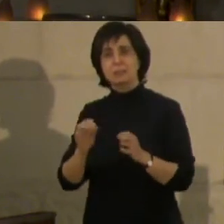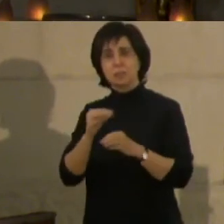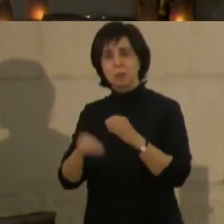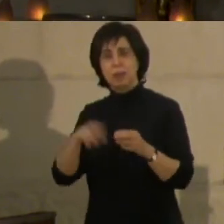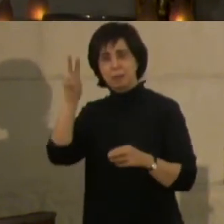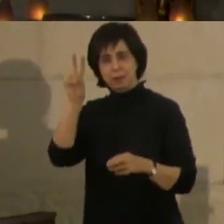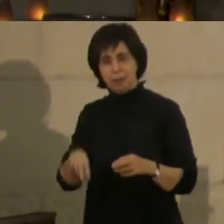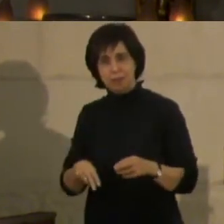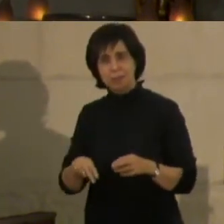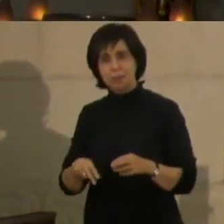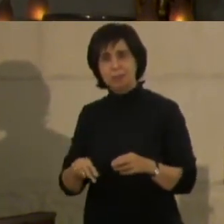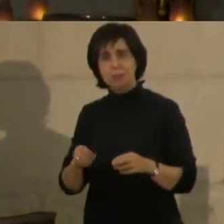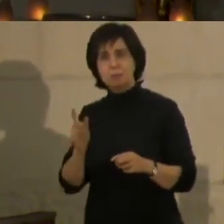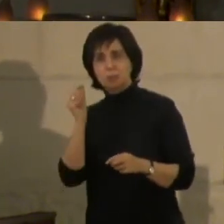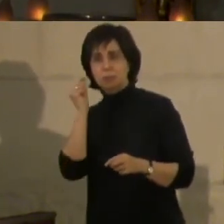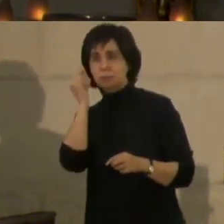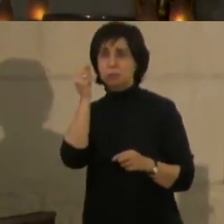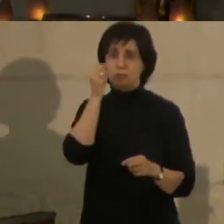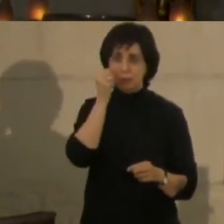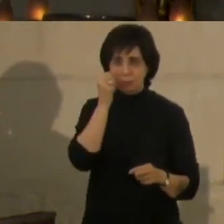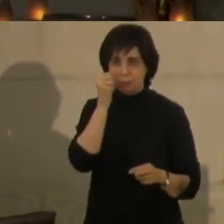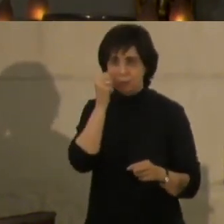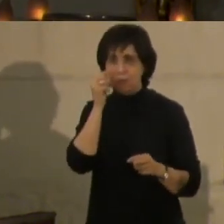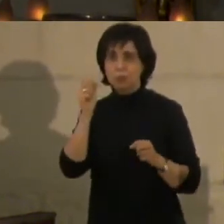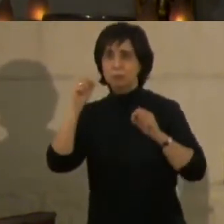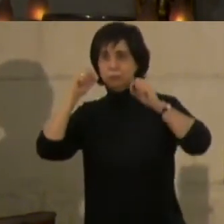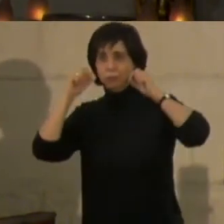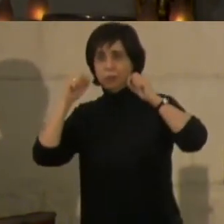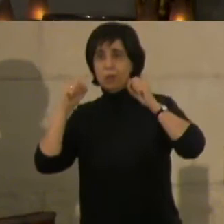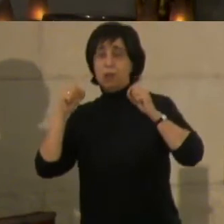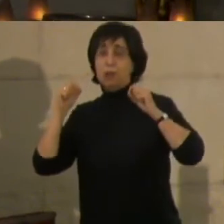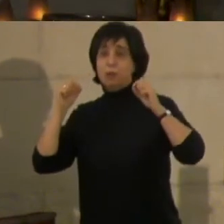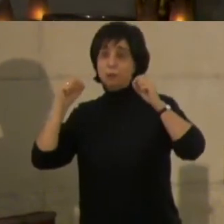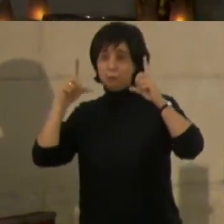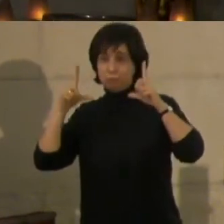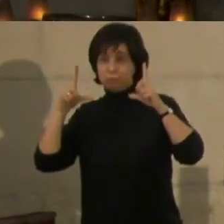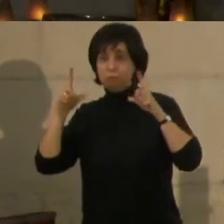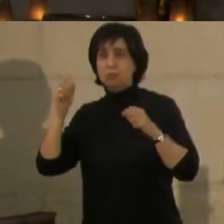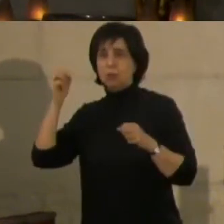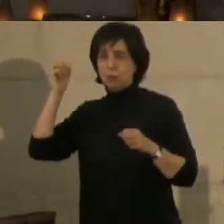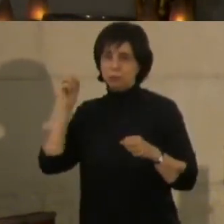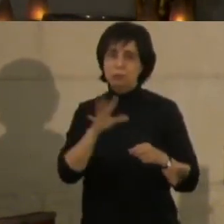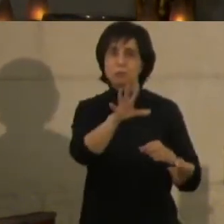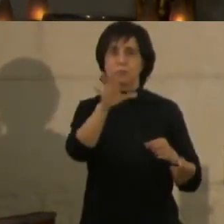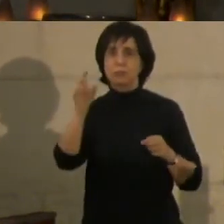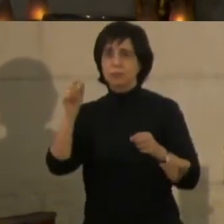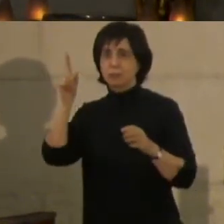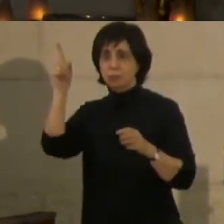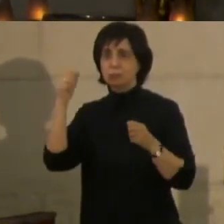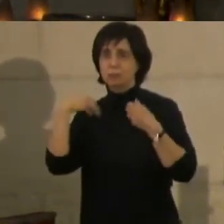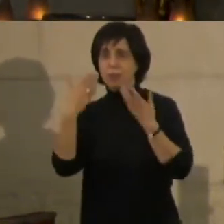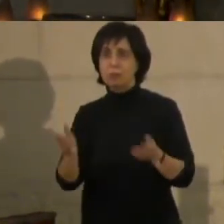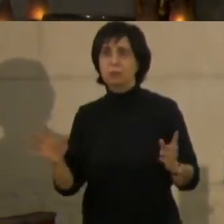verdad, pues descubrimos la luz que el Señor nos da para todos los momentos de nuestra